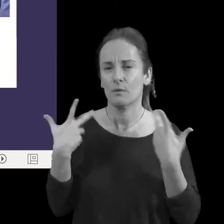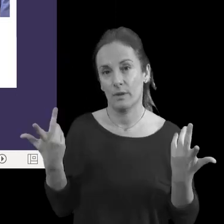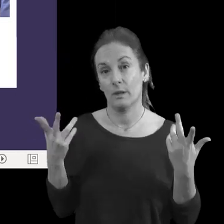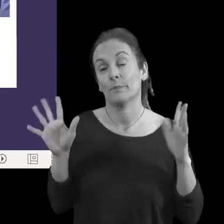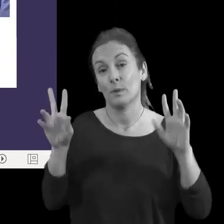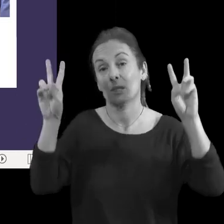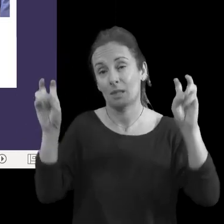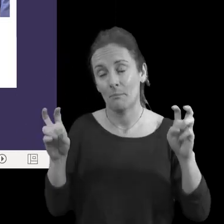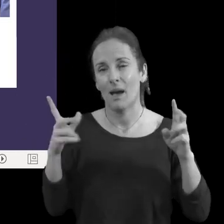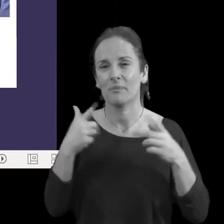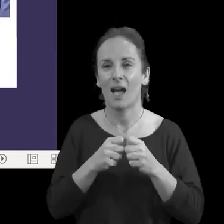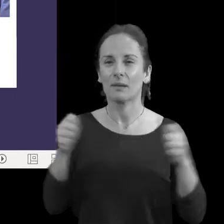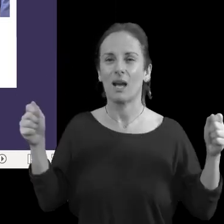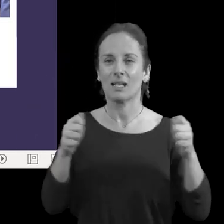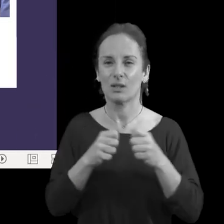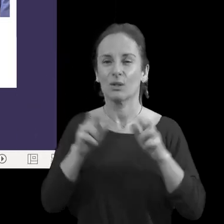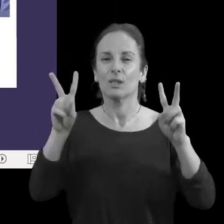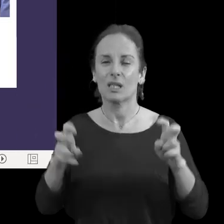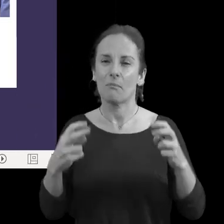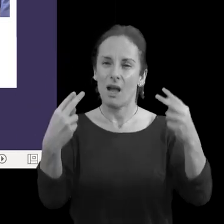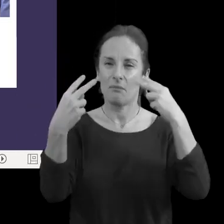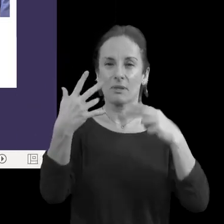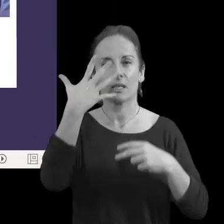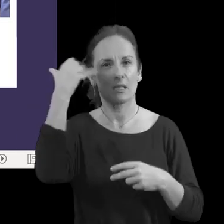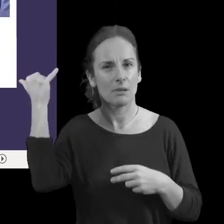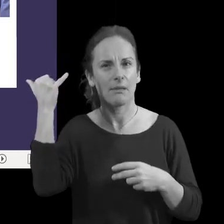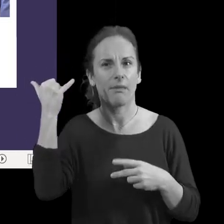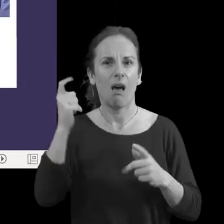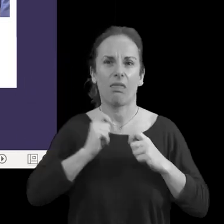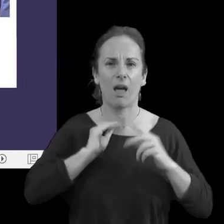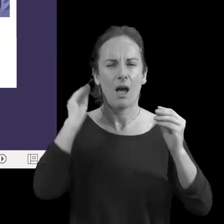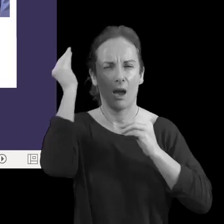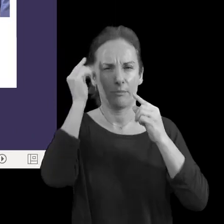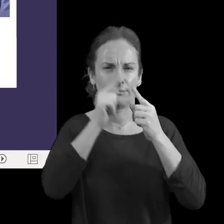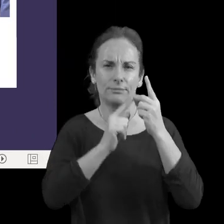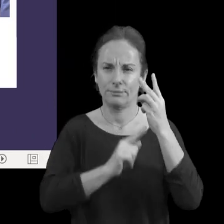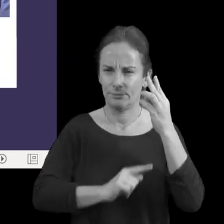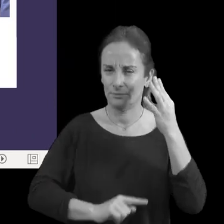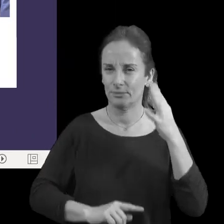muchas cuestiones, ¿no? Como empezamos a mostrar aquí. Y creo también que el analizarlas,